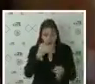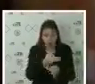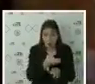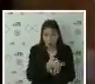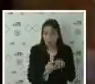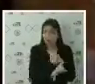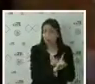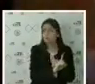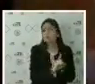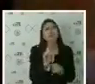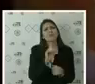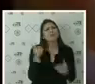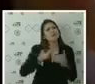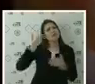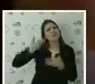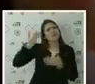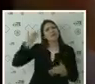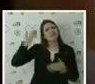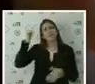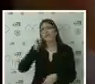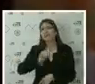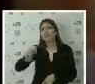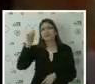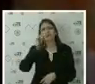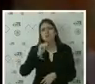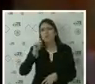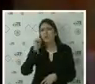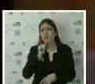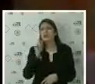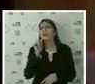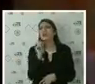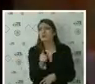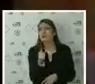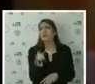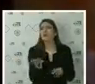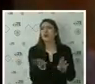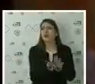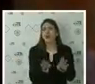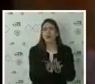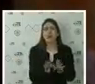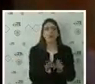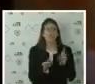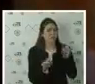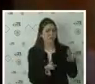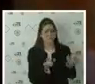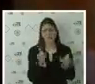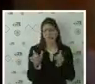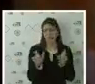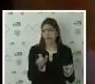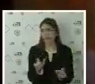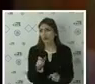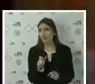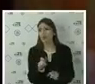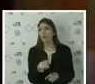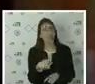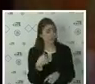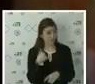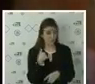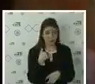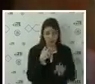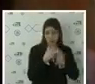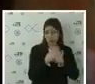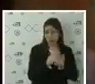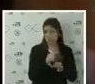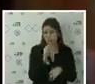Tenemos algo que pasa en nuestra sociedad que nos lleva justo a poner etiqueta. No estoy en contra de, sin embargo, creo que es un punto de